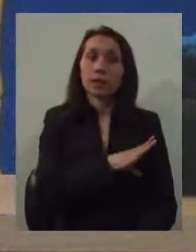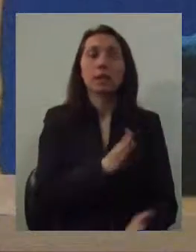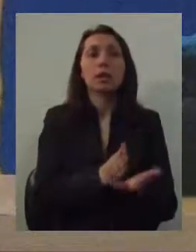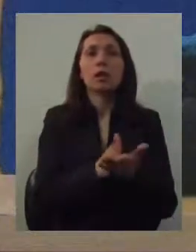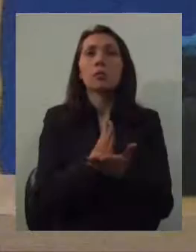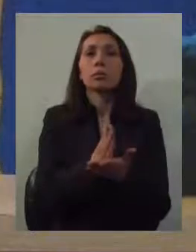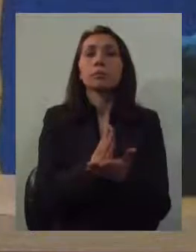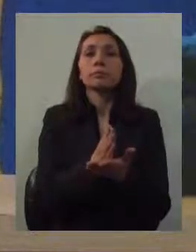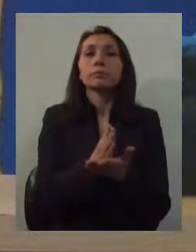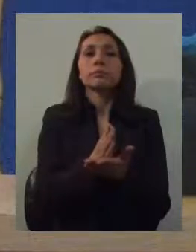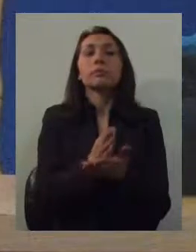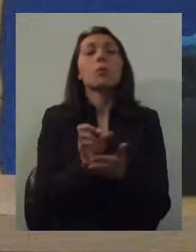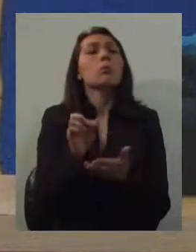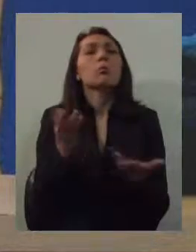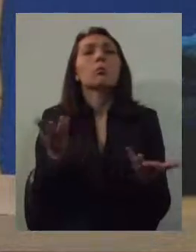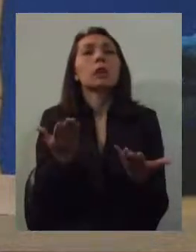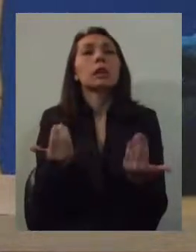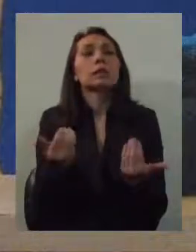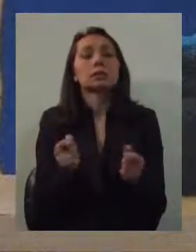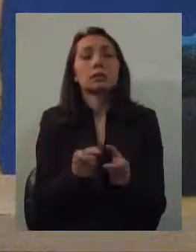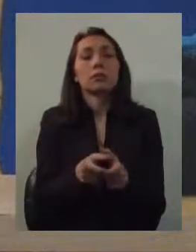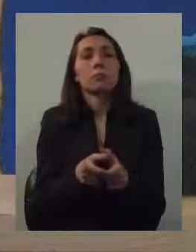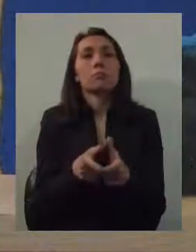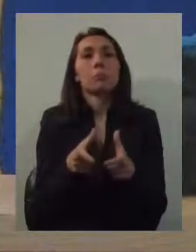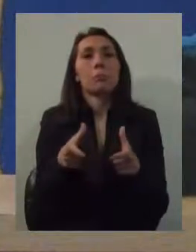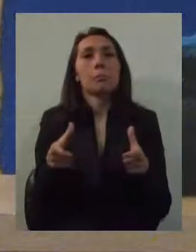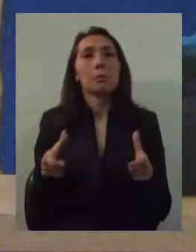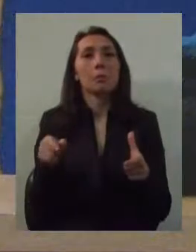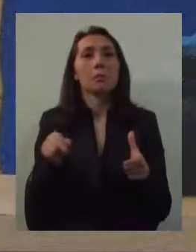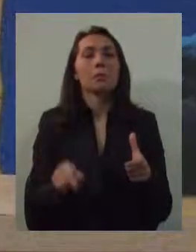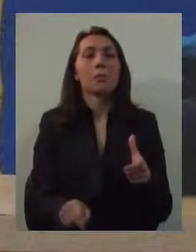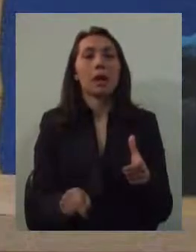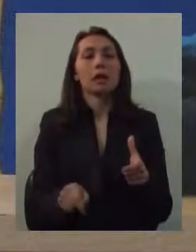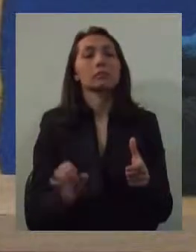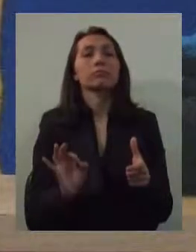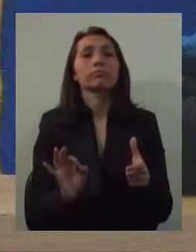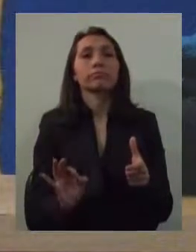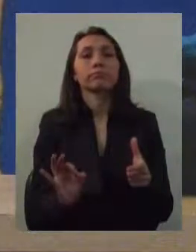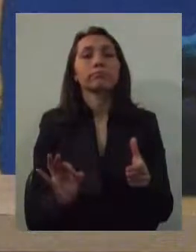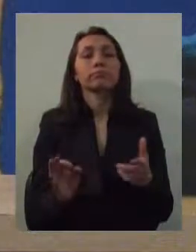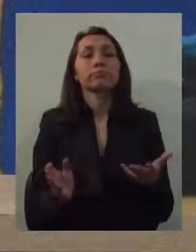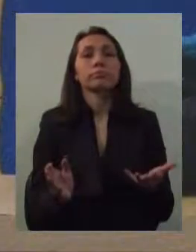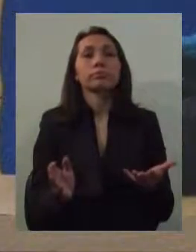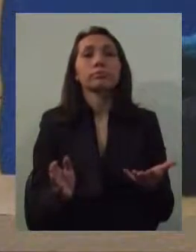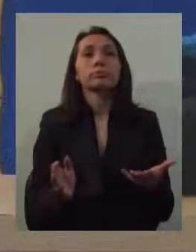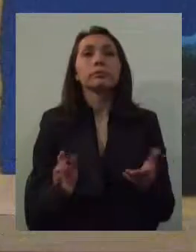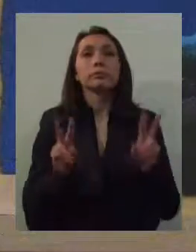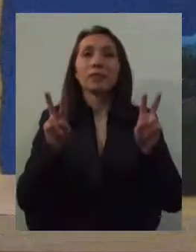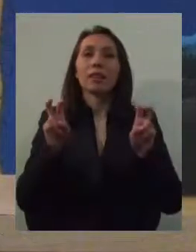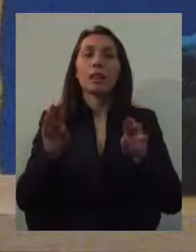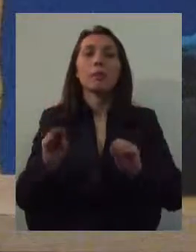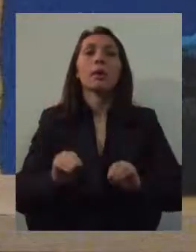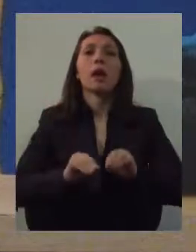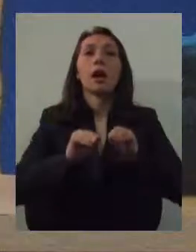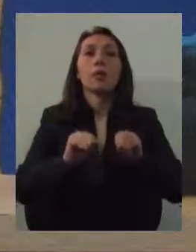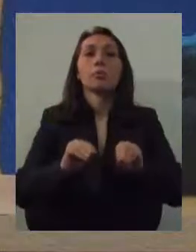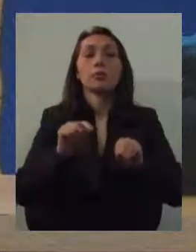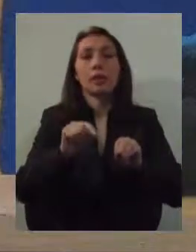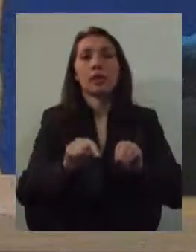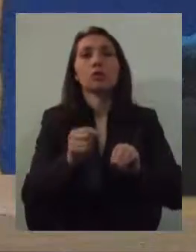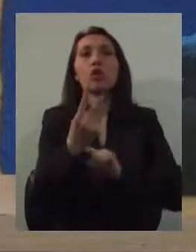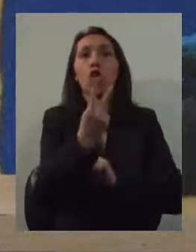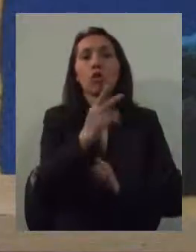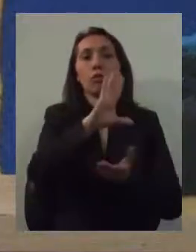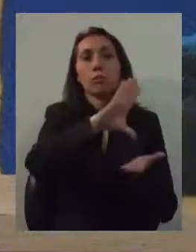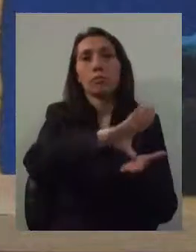surgió por la necesidad de ampliar precisamente el ámbito de aplicación a estos dos